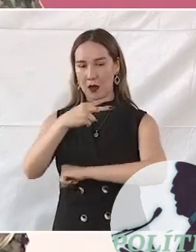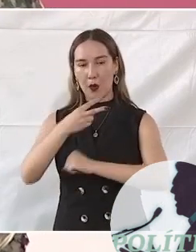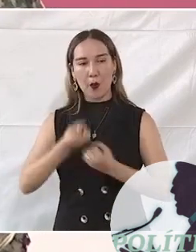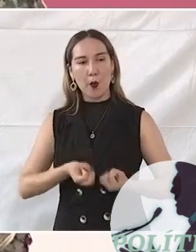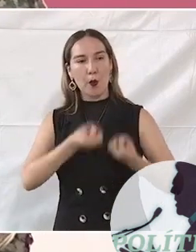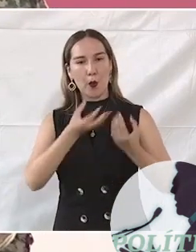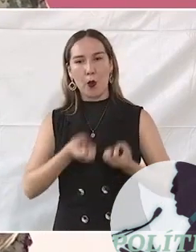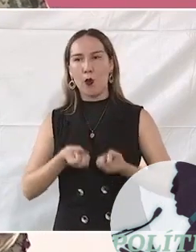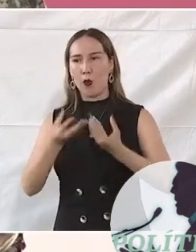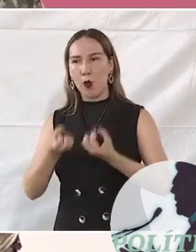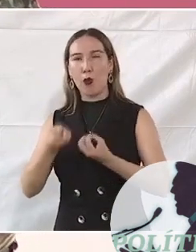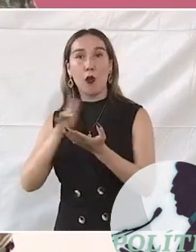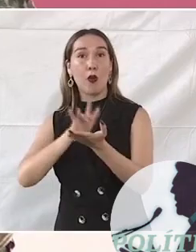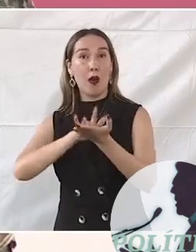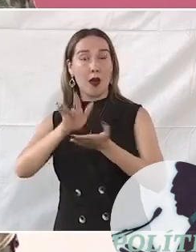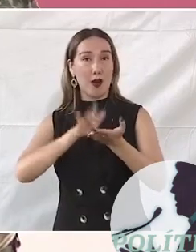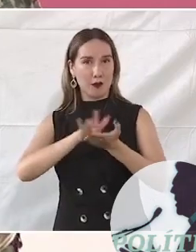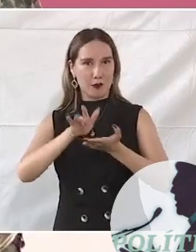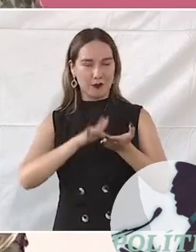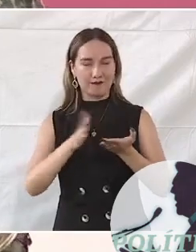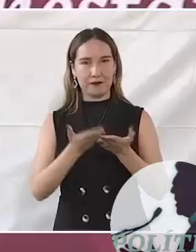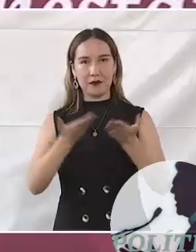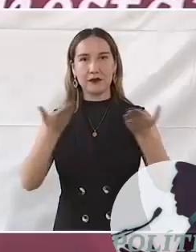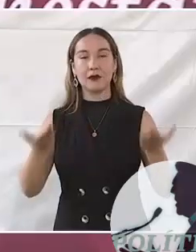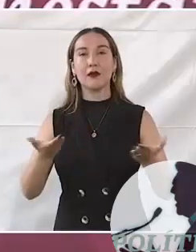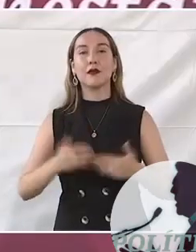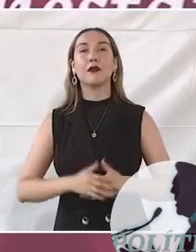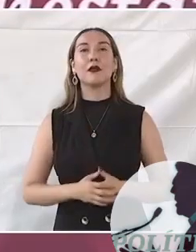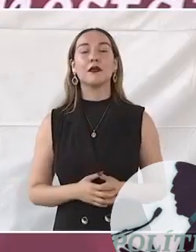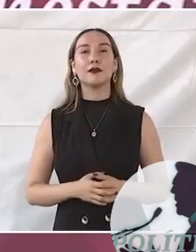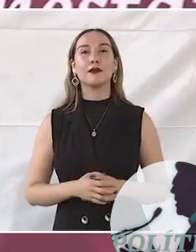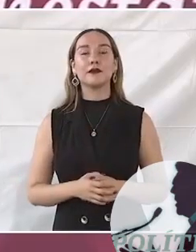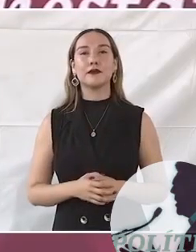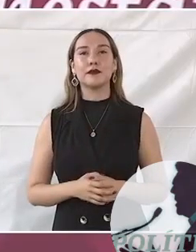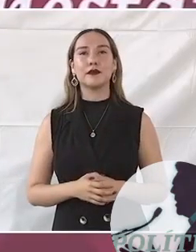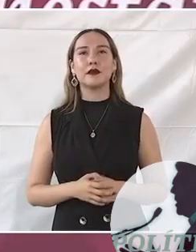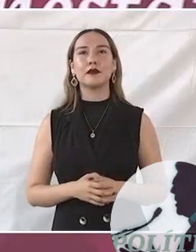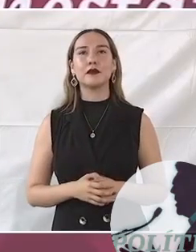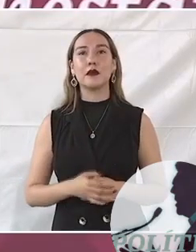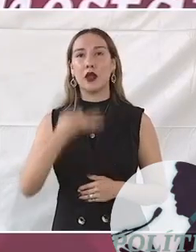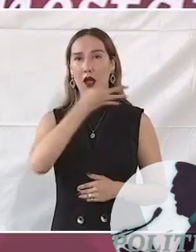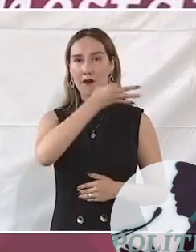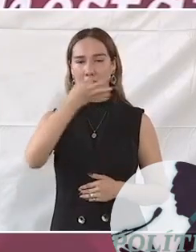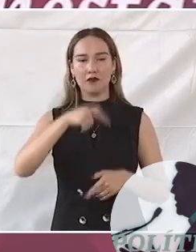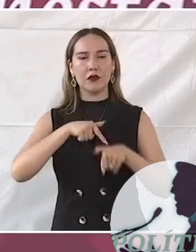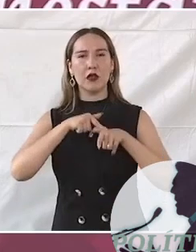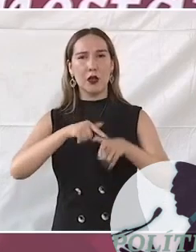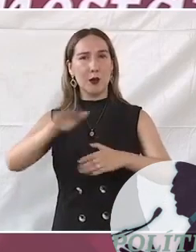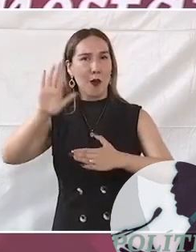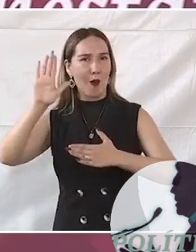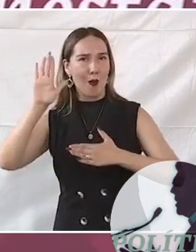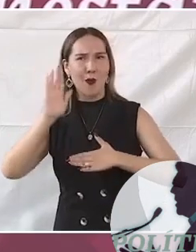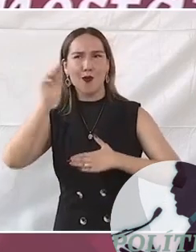integramos el Ejército, la Fuerza Aérea y la Guardia Nacional, refrendamos nuestro compromiso institucional con las